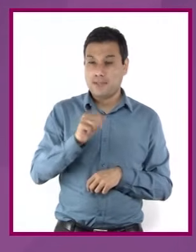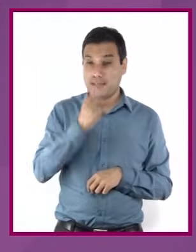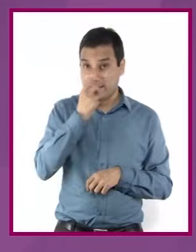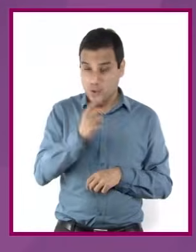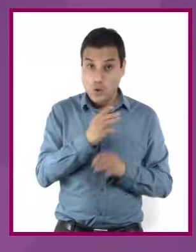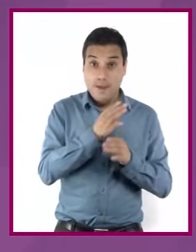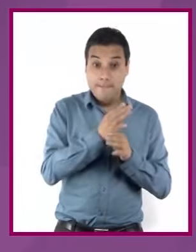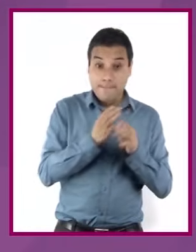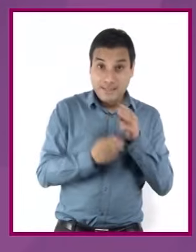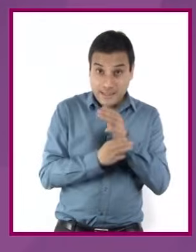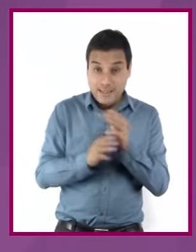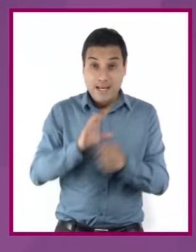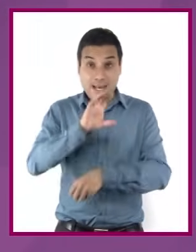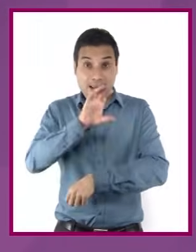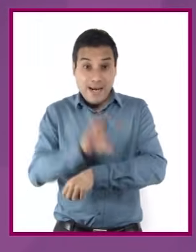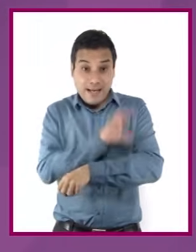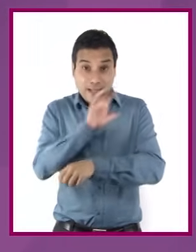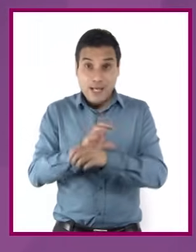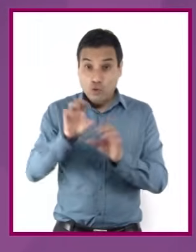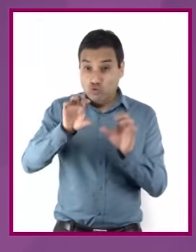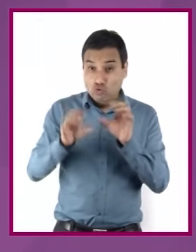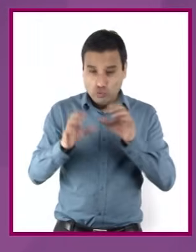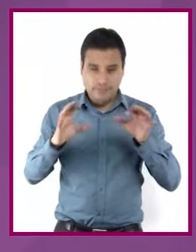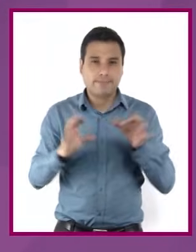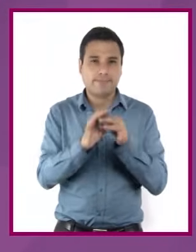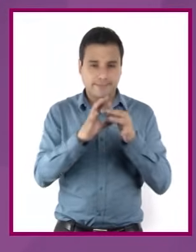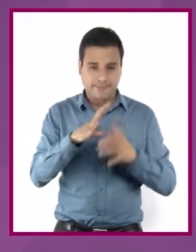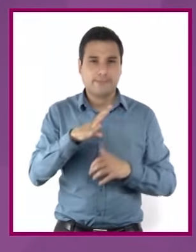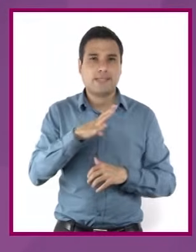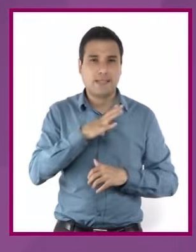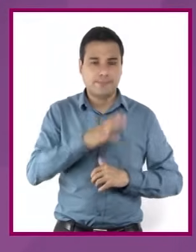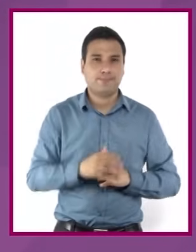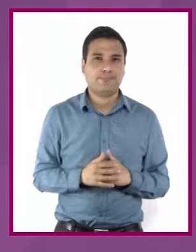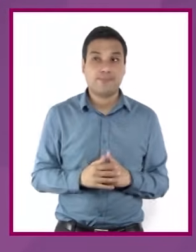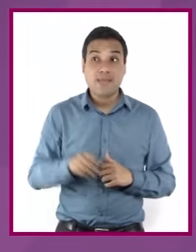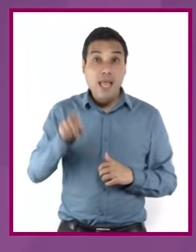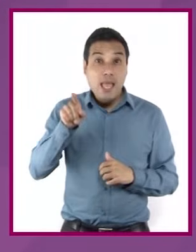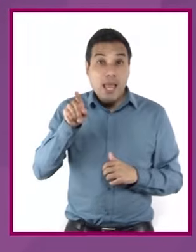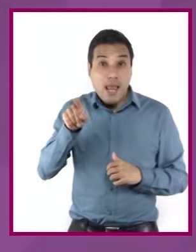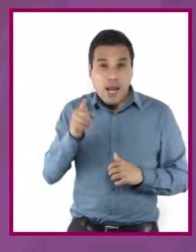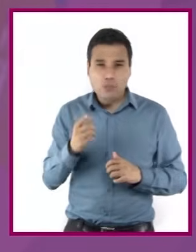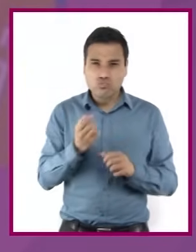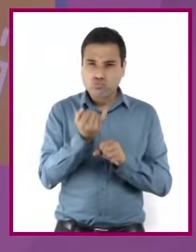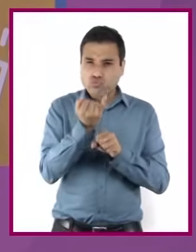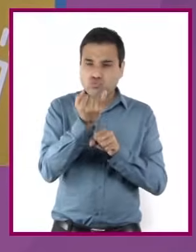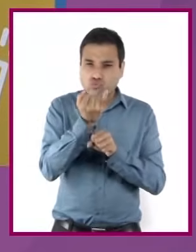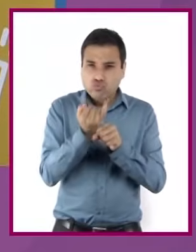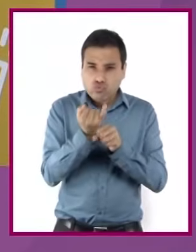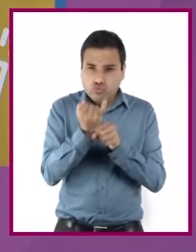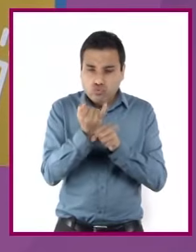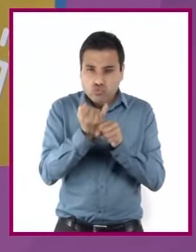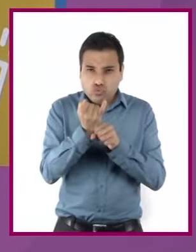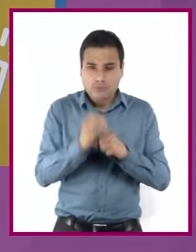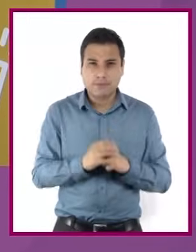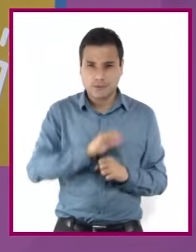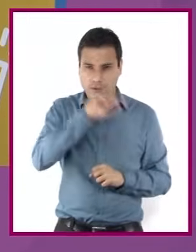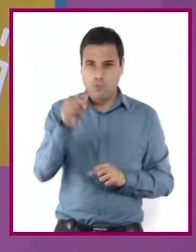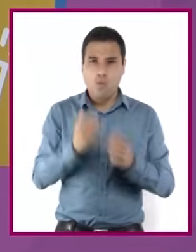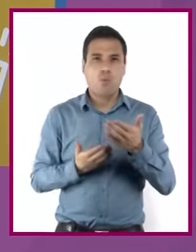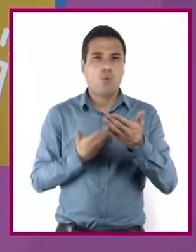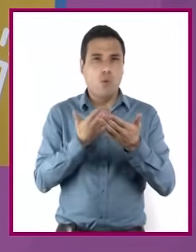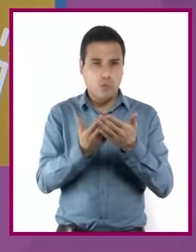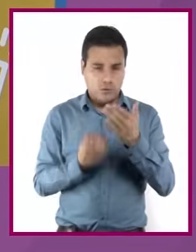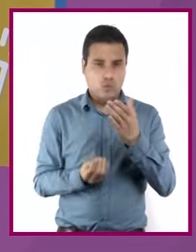y la energía de las partículas que la componen. Integrando todo ese conocimiento, Maxwell y Boltzmann propusieron un